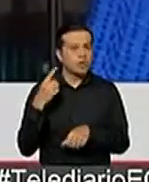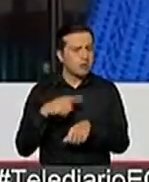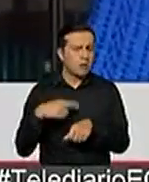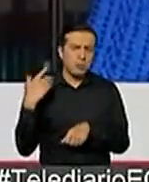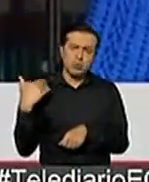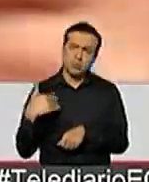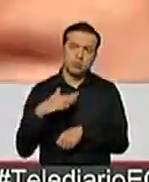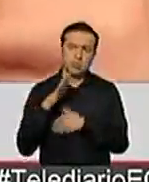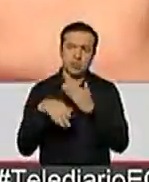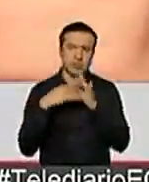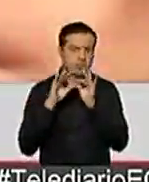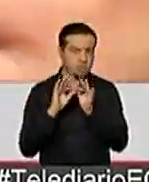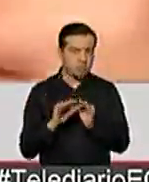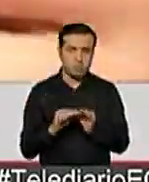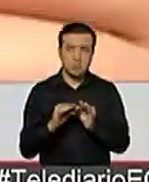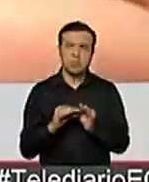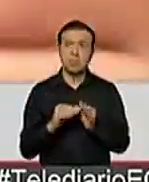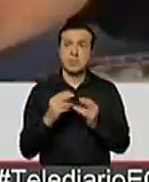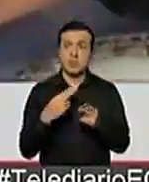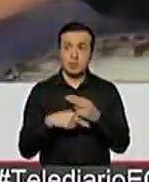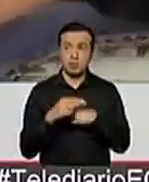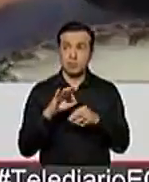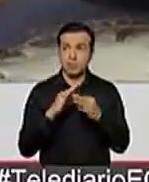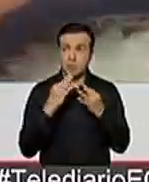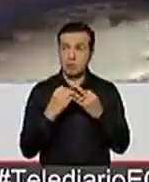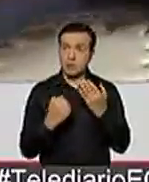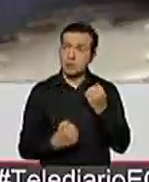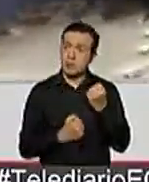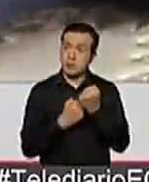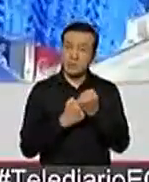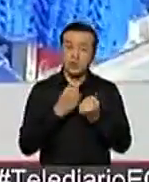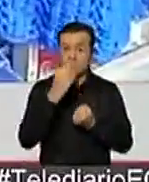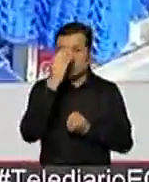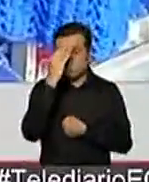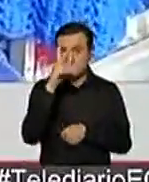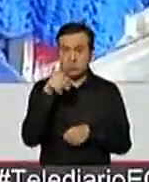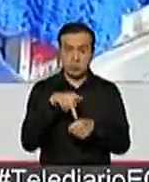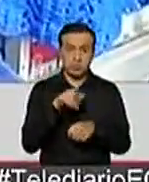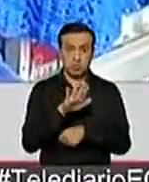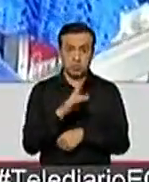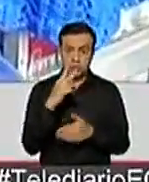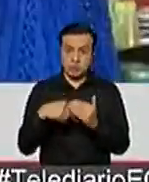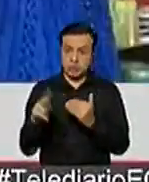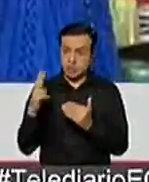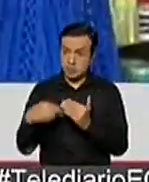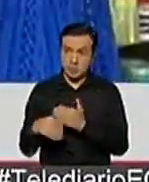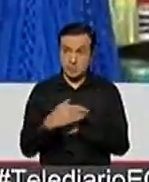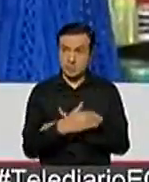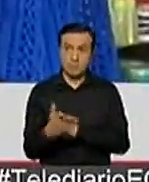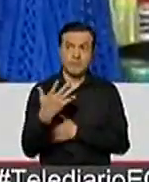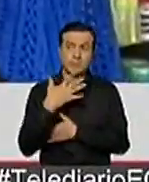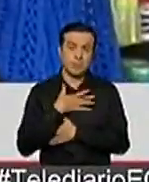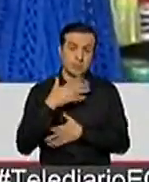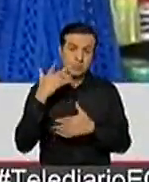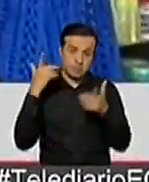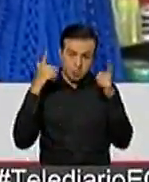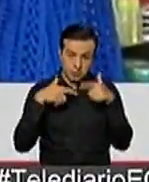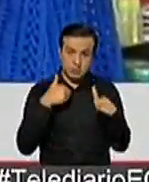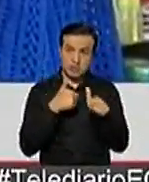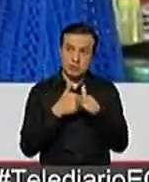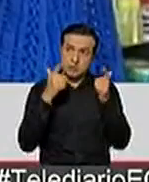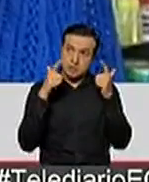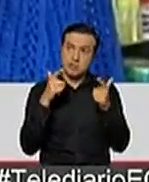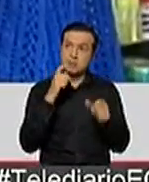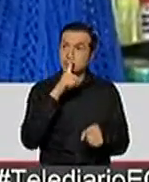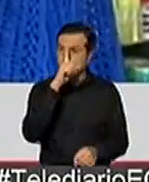todo es a mano. Un emprendimiento familiar que le ha permitido financiar la educación profesional de sus hijas. Ya me voy a titular gracias a